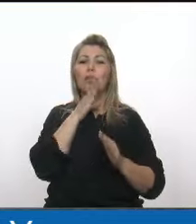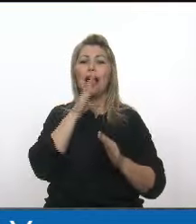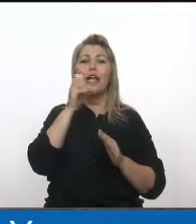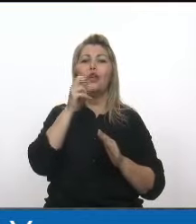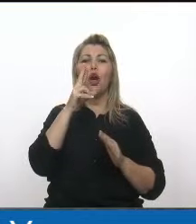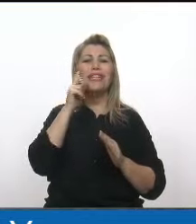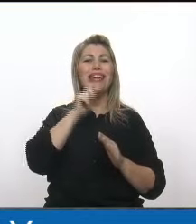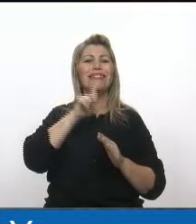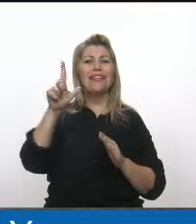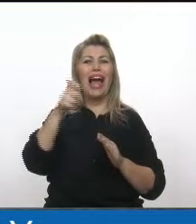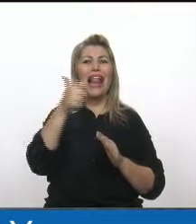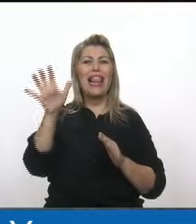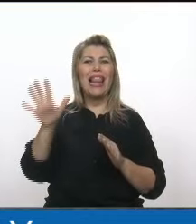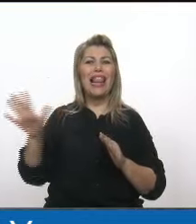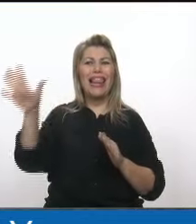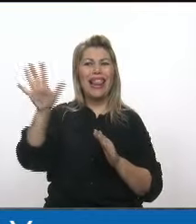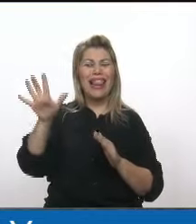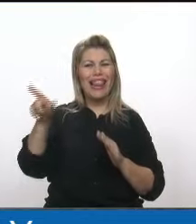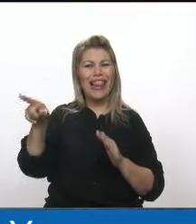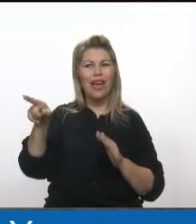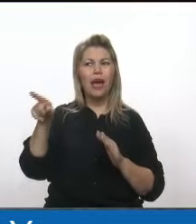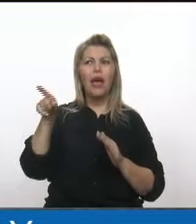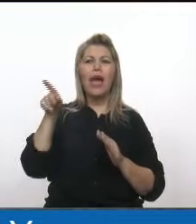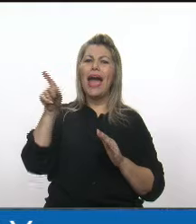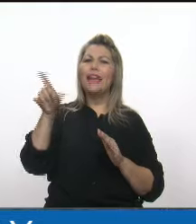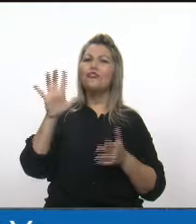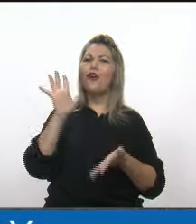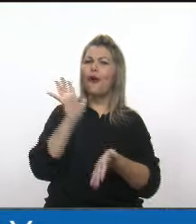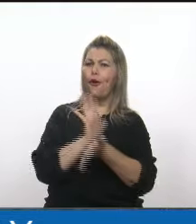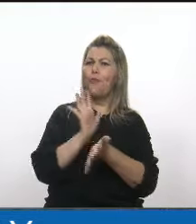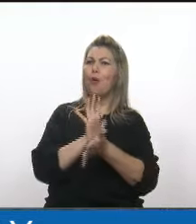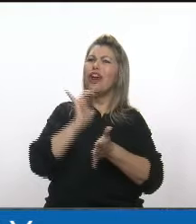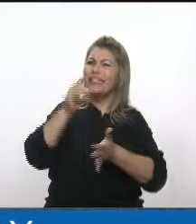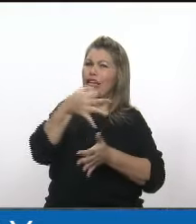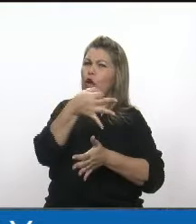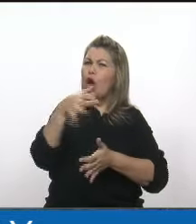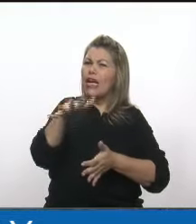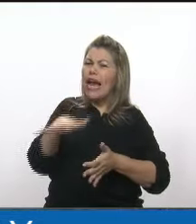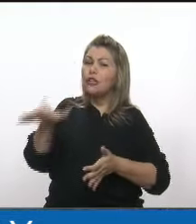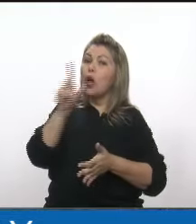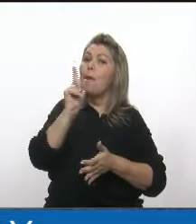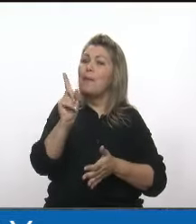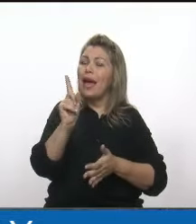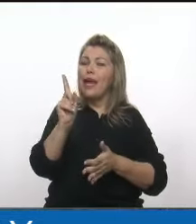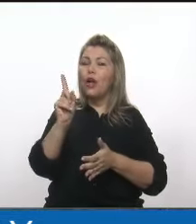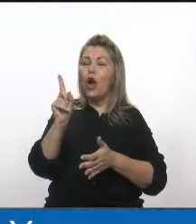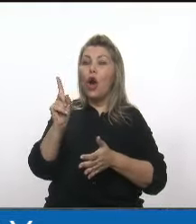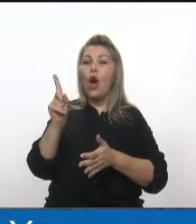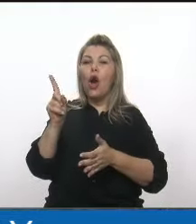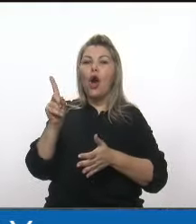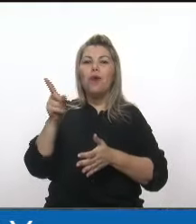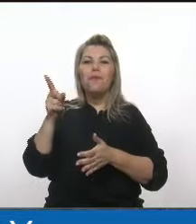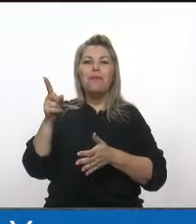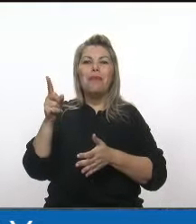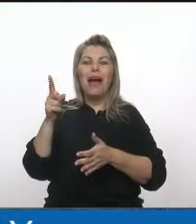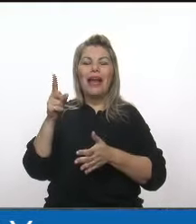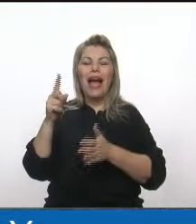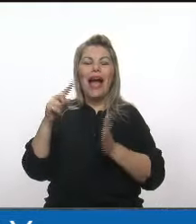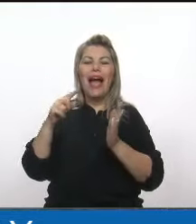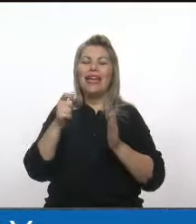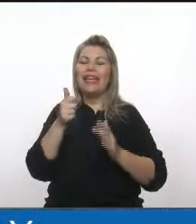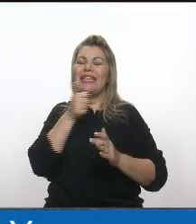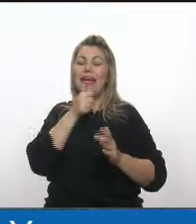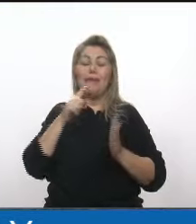Unidas Eso es lesivo en Israel porque en el país de destino Israel tiene como dije antes la ley